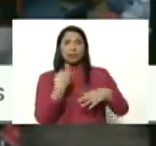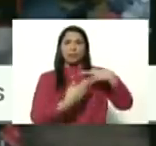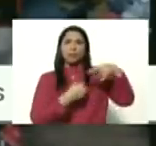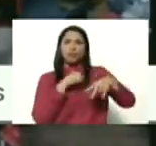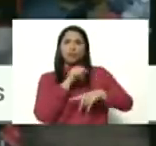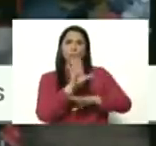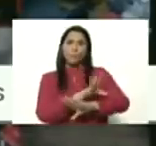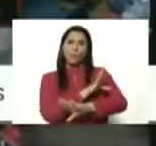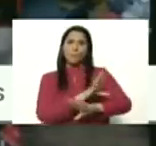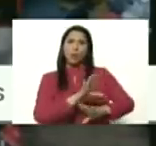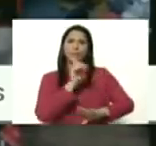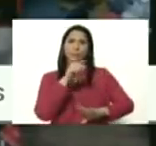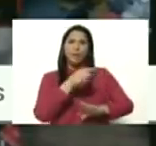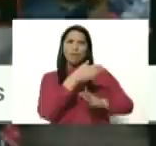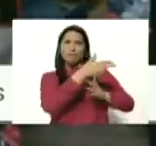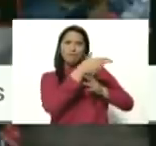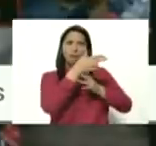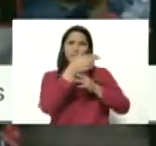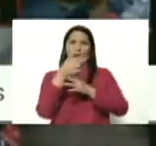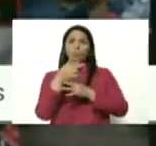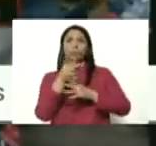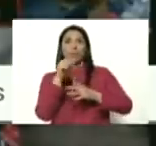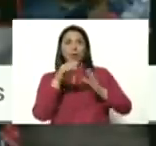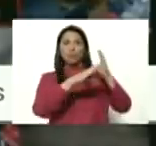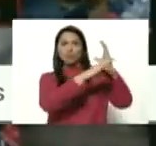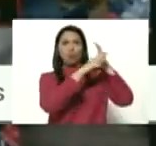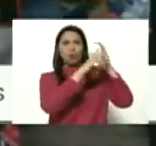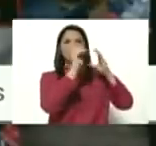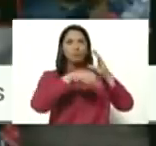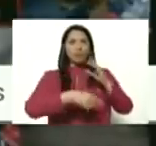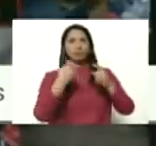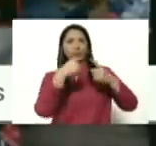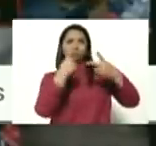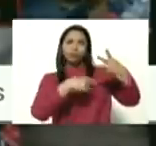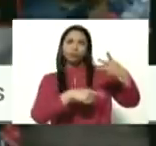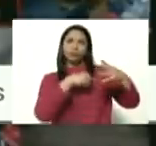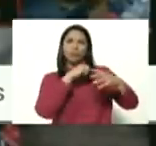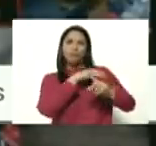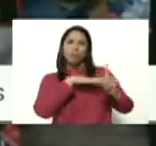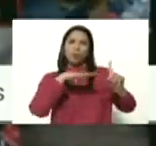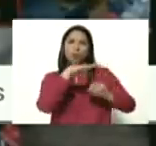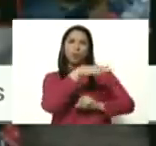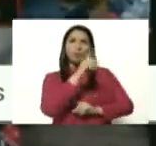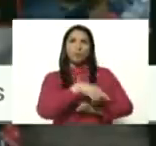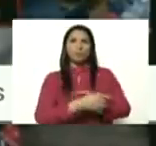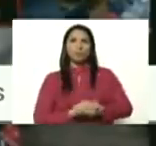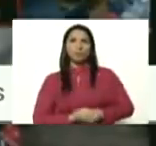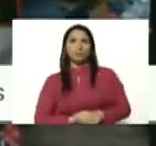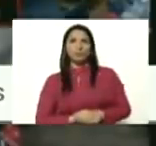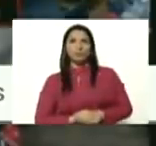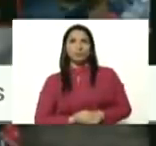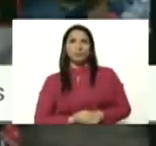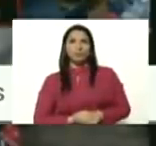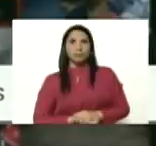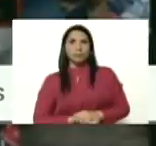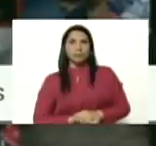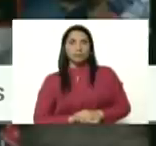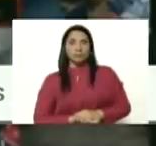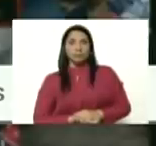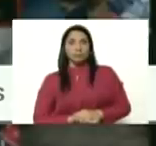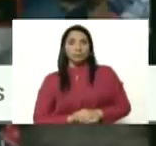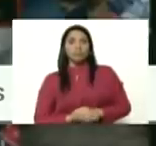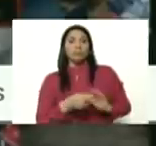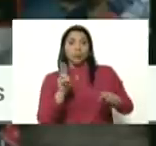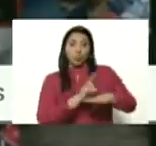en lanzamiento de misiles IGRA y de batería antiaérea Z-U-23. O sea que si alguien, la oligarquía